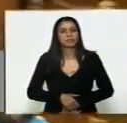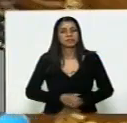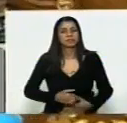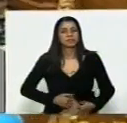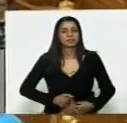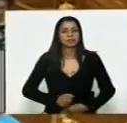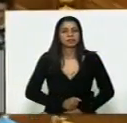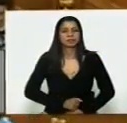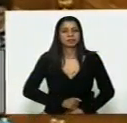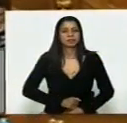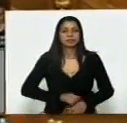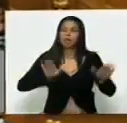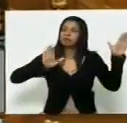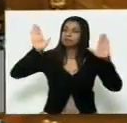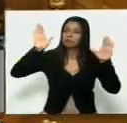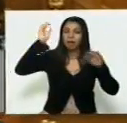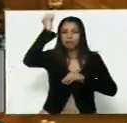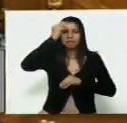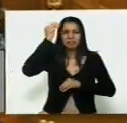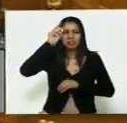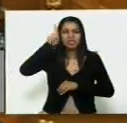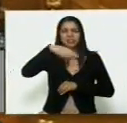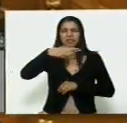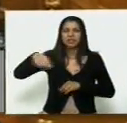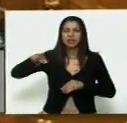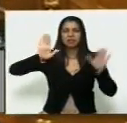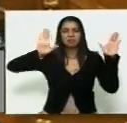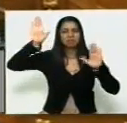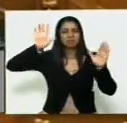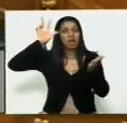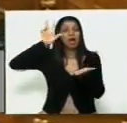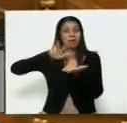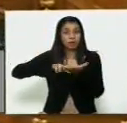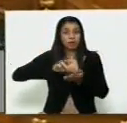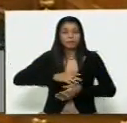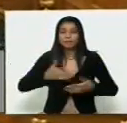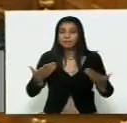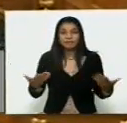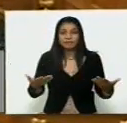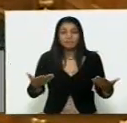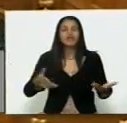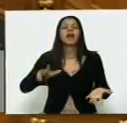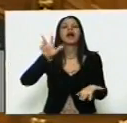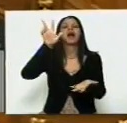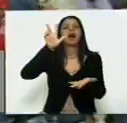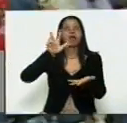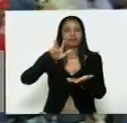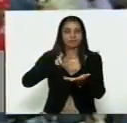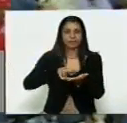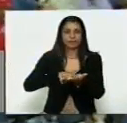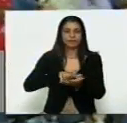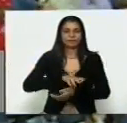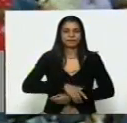En consideración para su aprobación, el título 2 sobre finalidades. Aprobado.